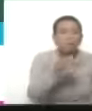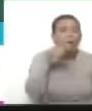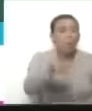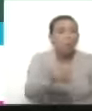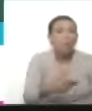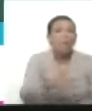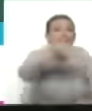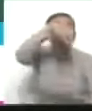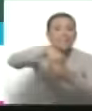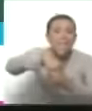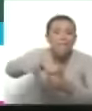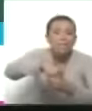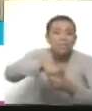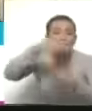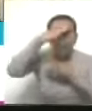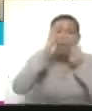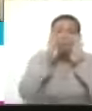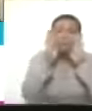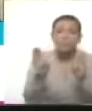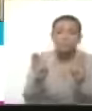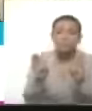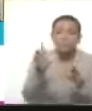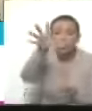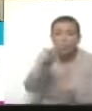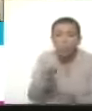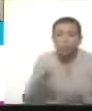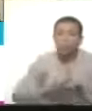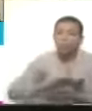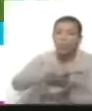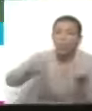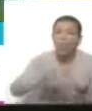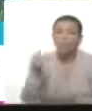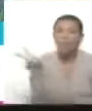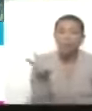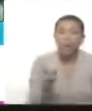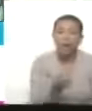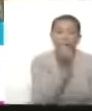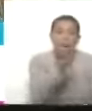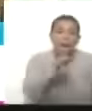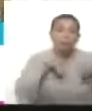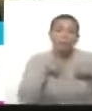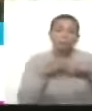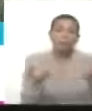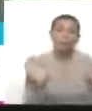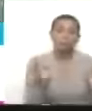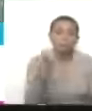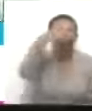instancia para la atención o resolución de este tema jamás